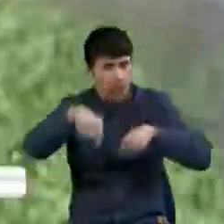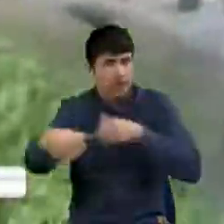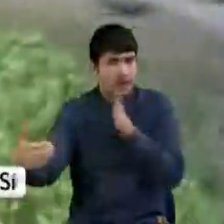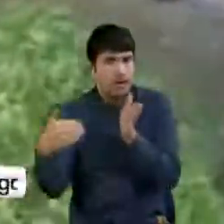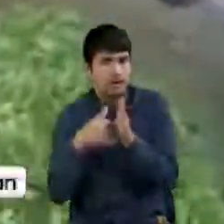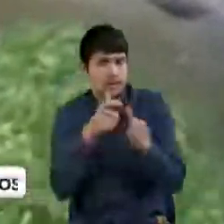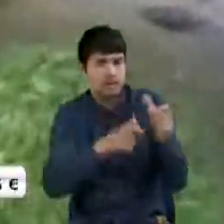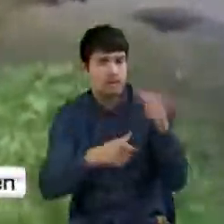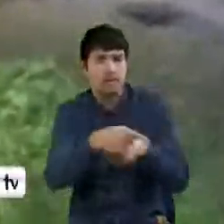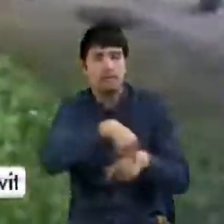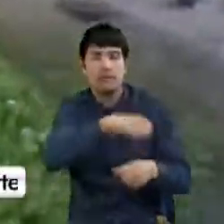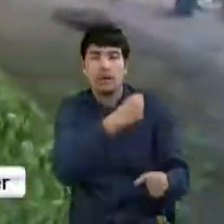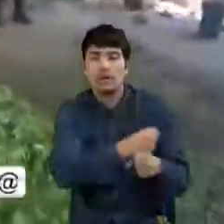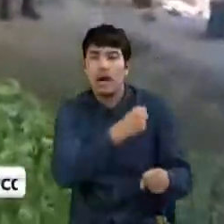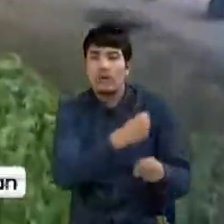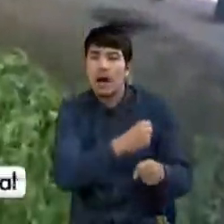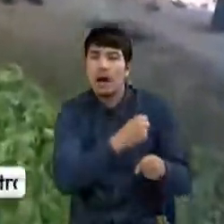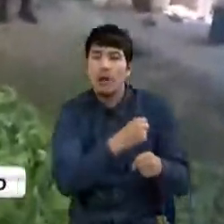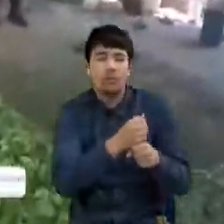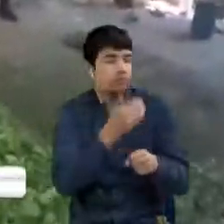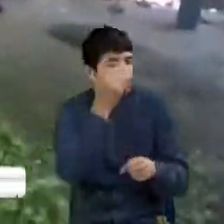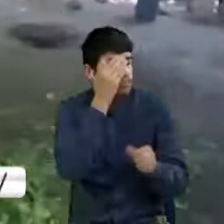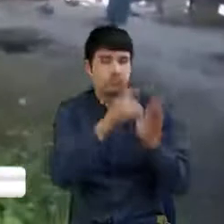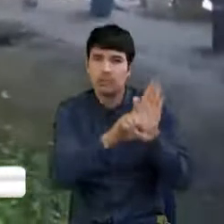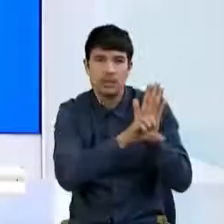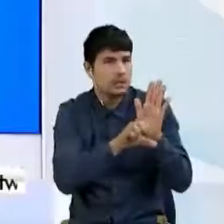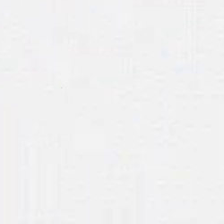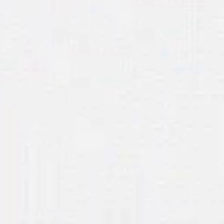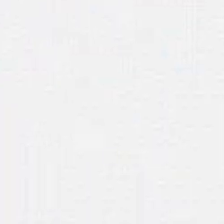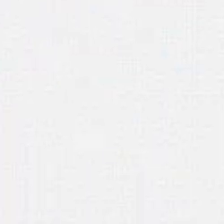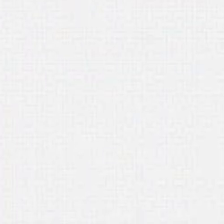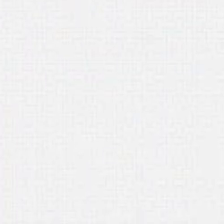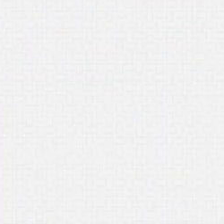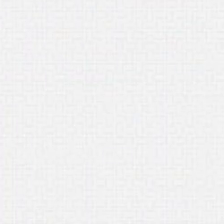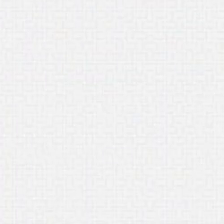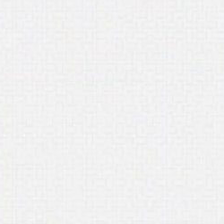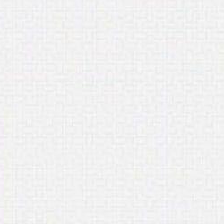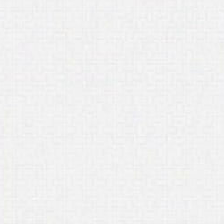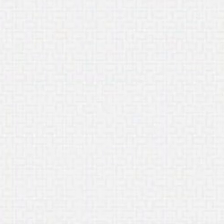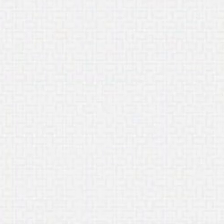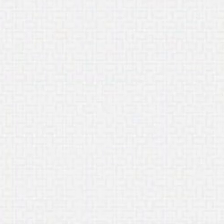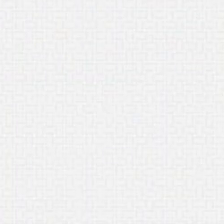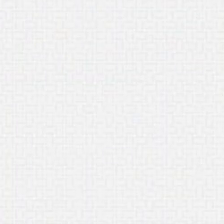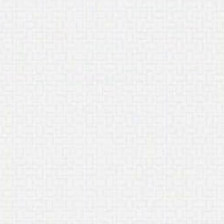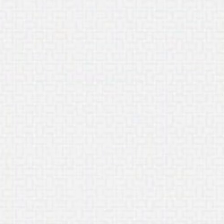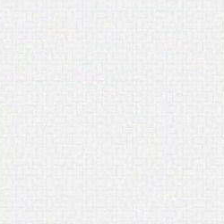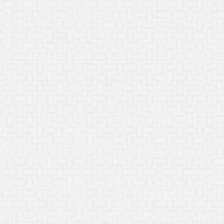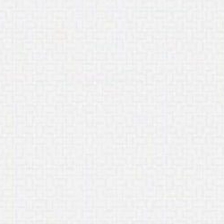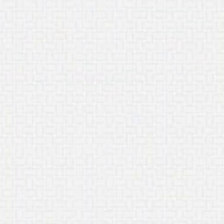personas que se dedican a ese tipo de actividad ilícita puntocom